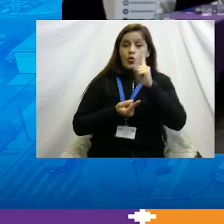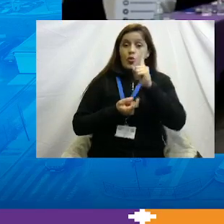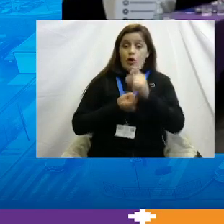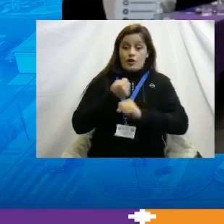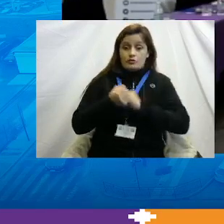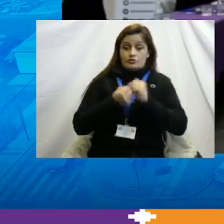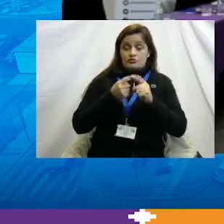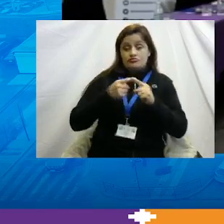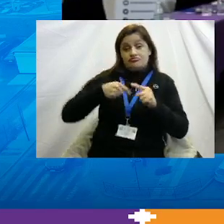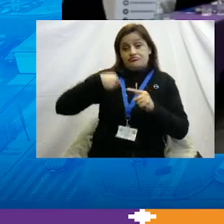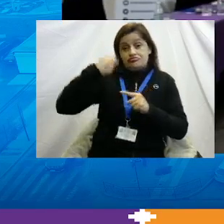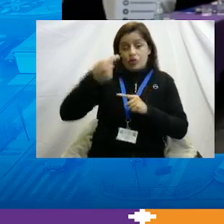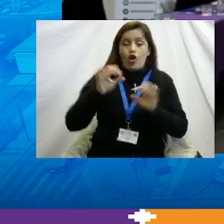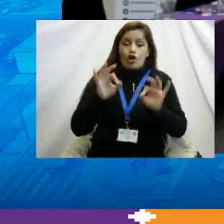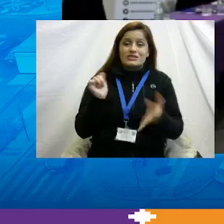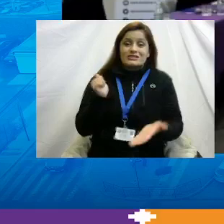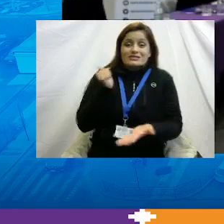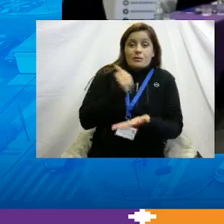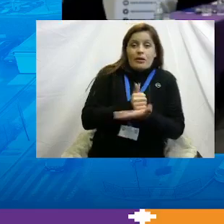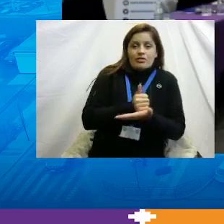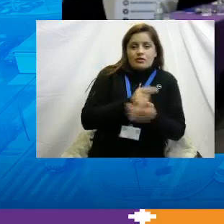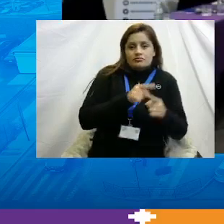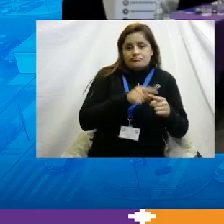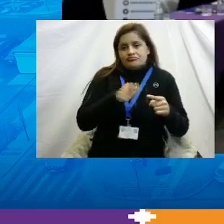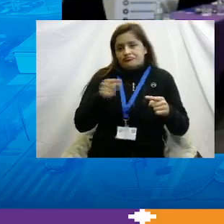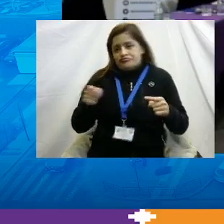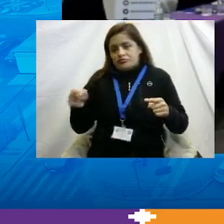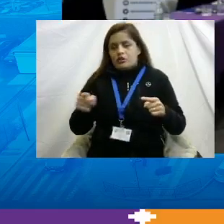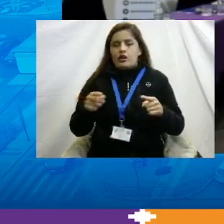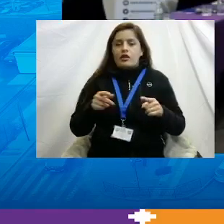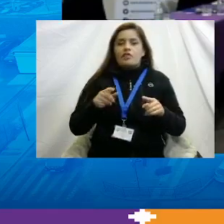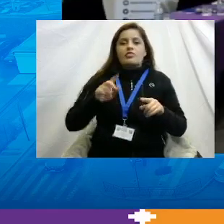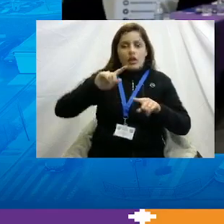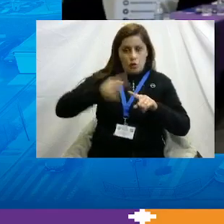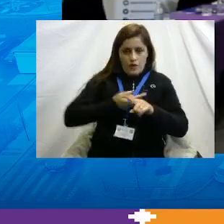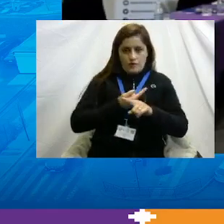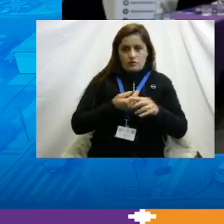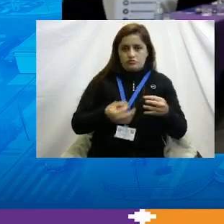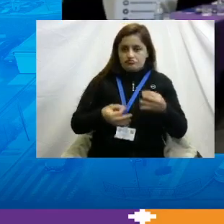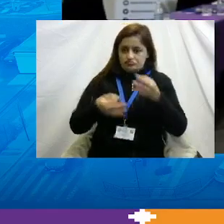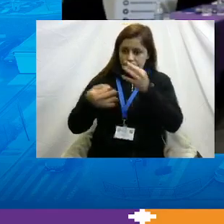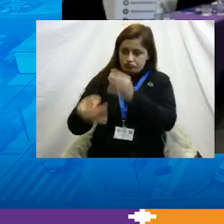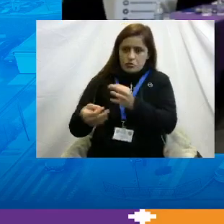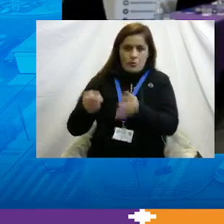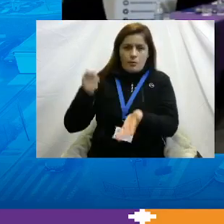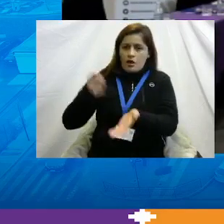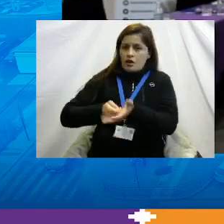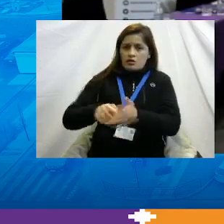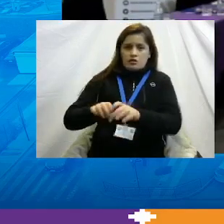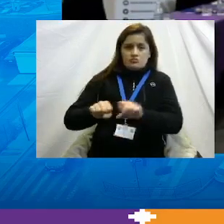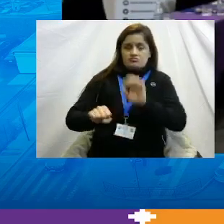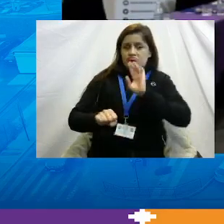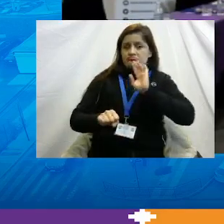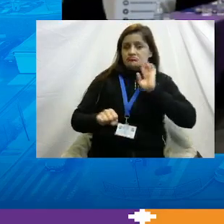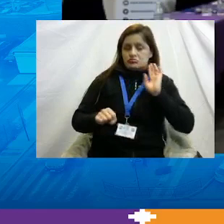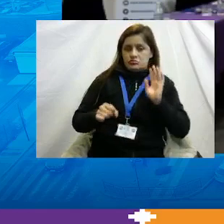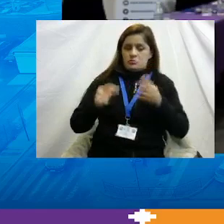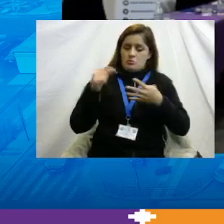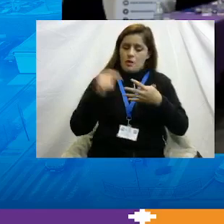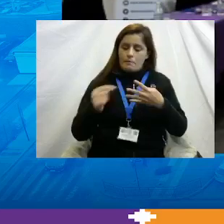o semestralmente hacían el proceso de renovación y no tenían mayores dificultades considerando las exigencias